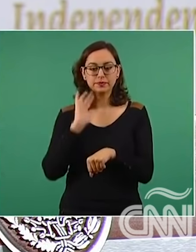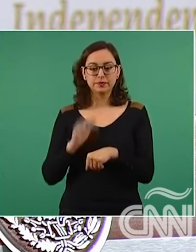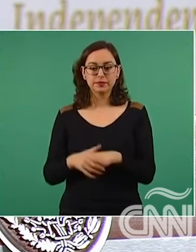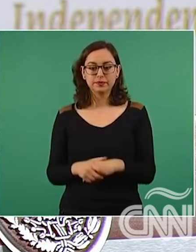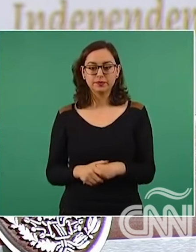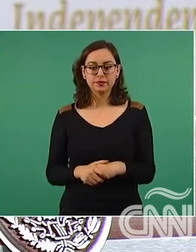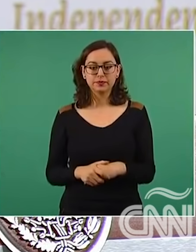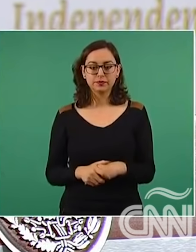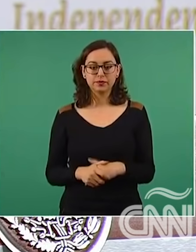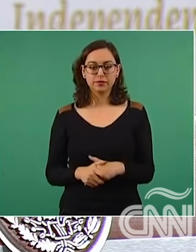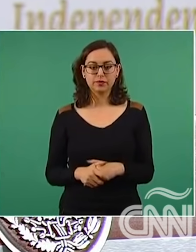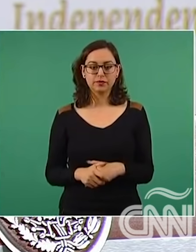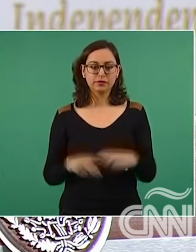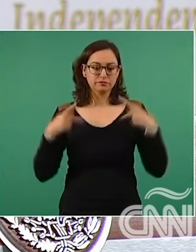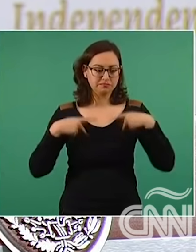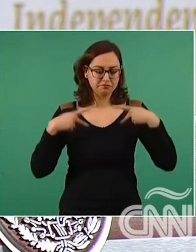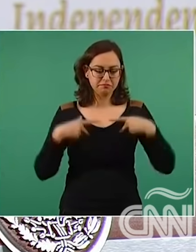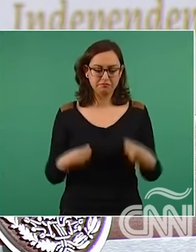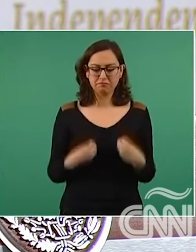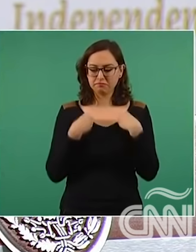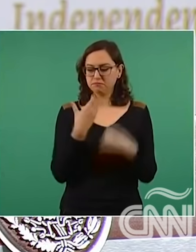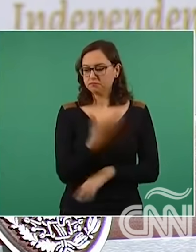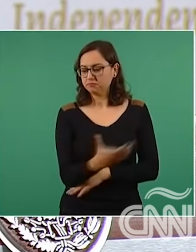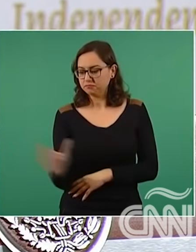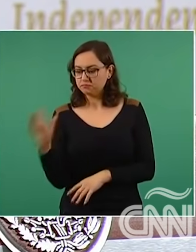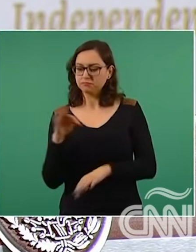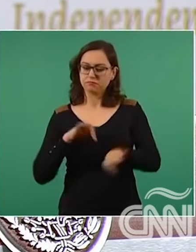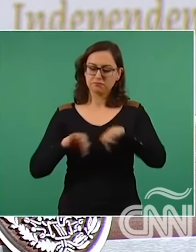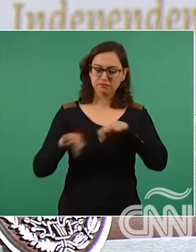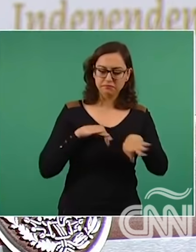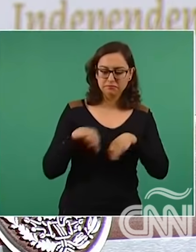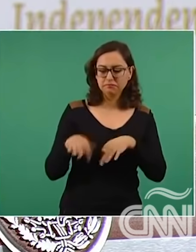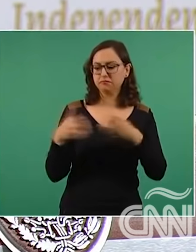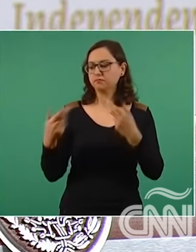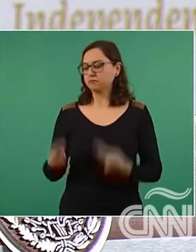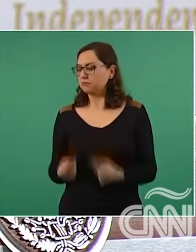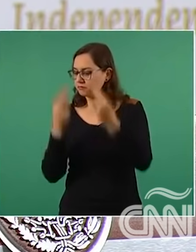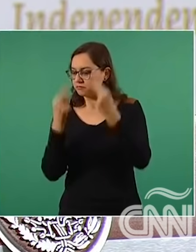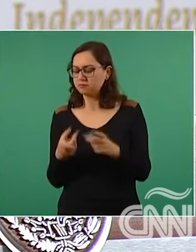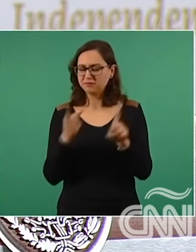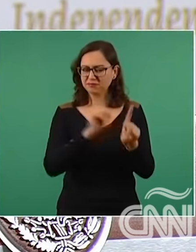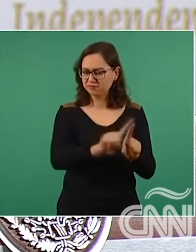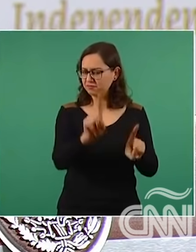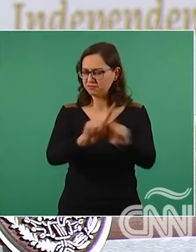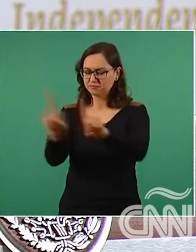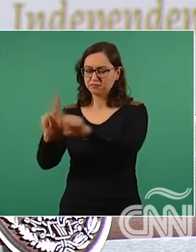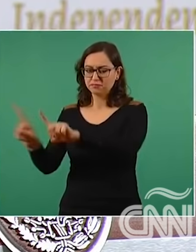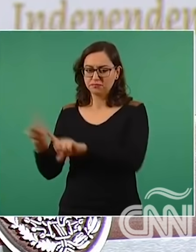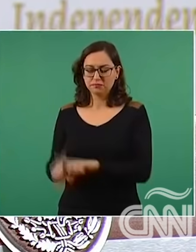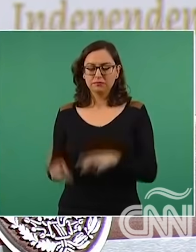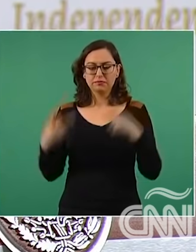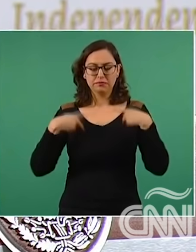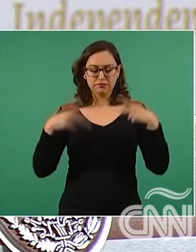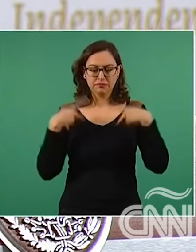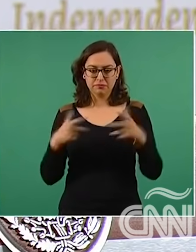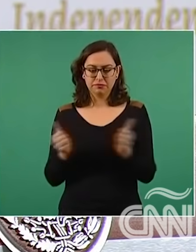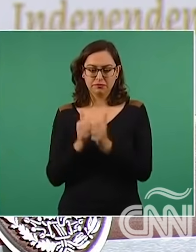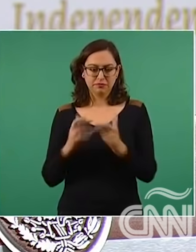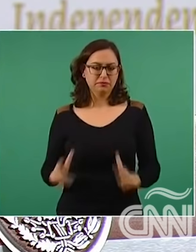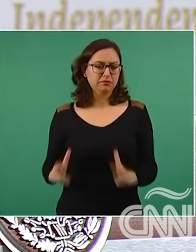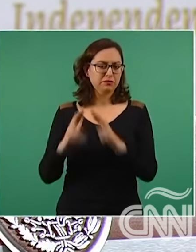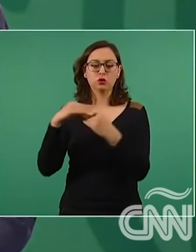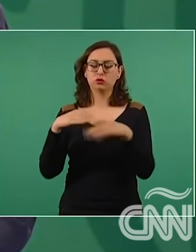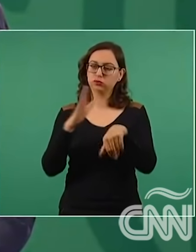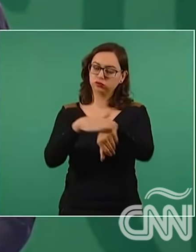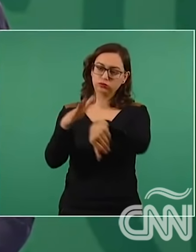a los campesinos, a los productores, a los comerciantes, a religiosos, a